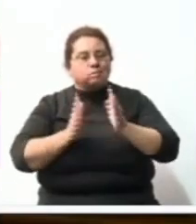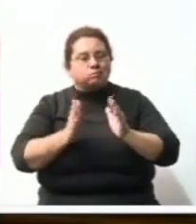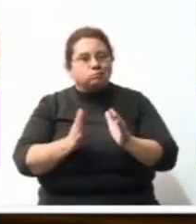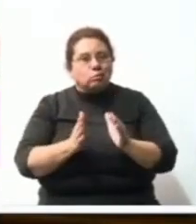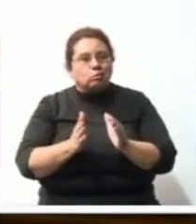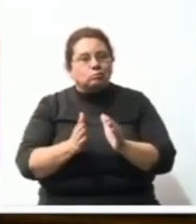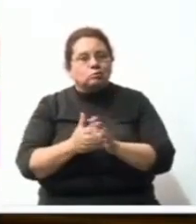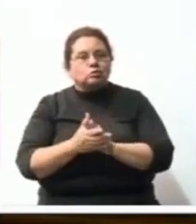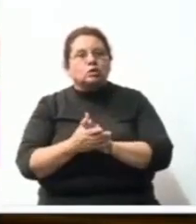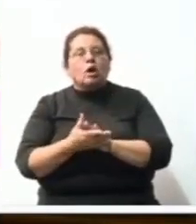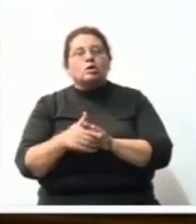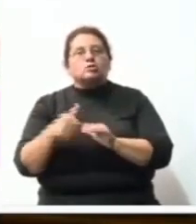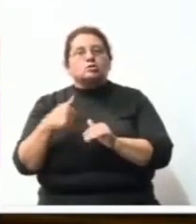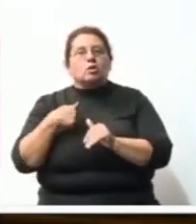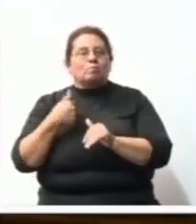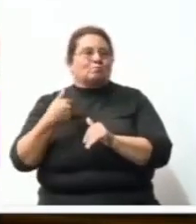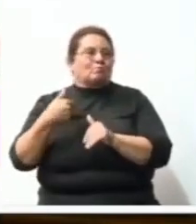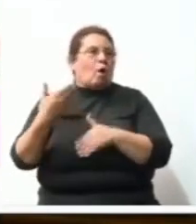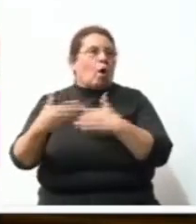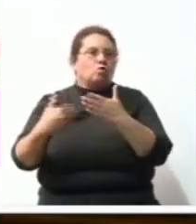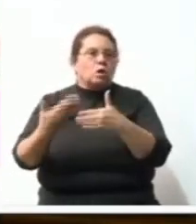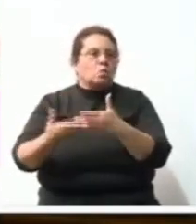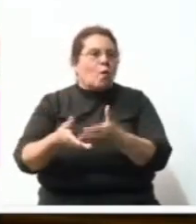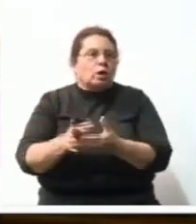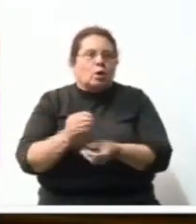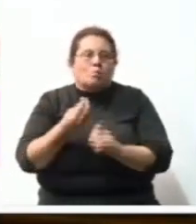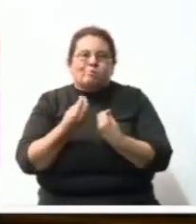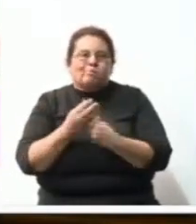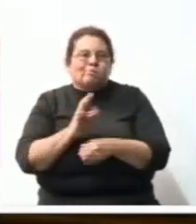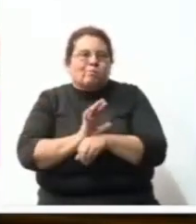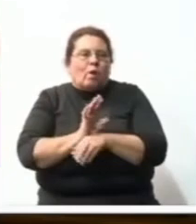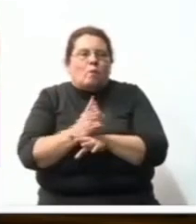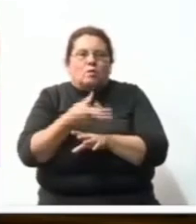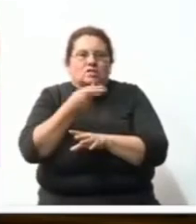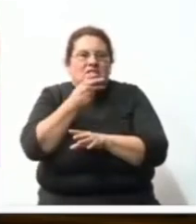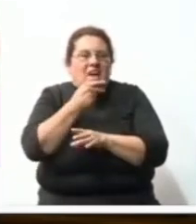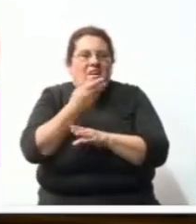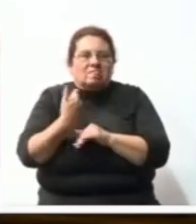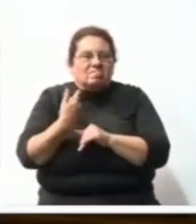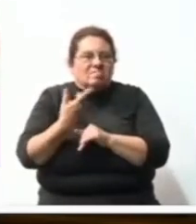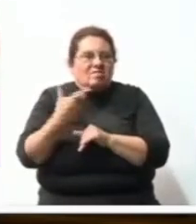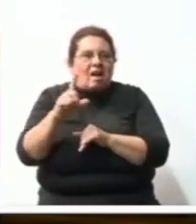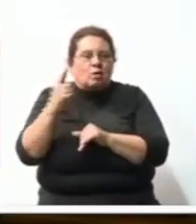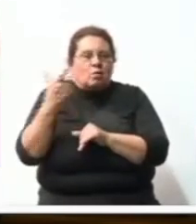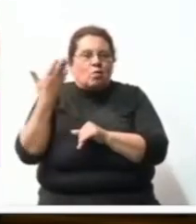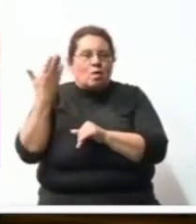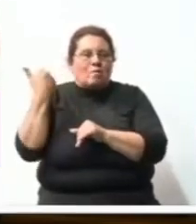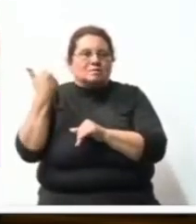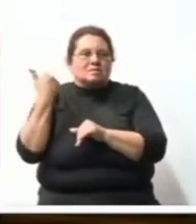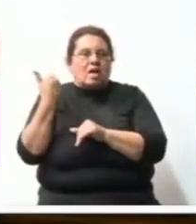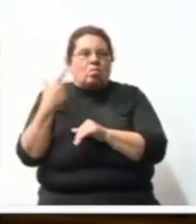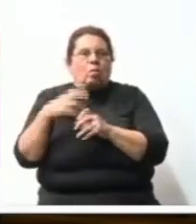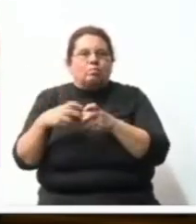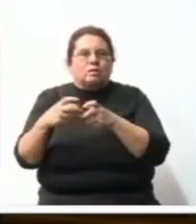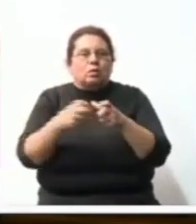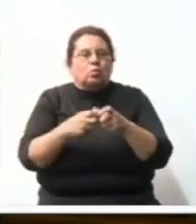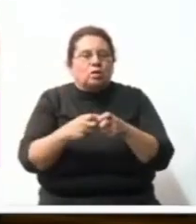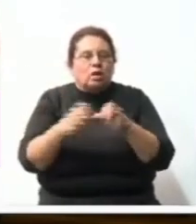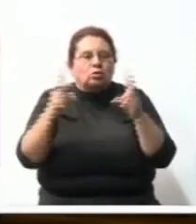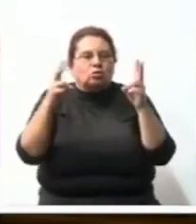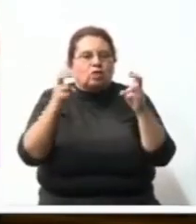la sesión como si acá no hubiera pasado nada discutiendo sin más diversos temas y